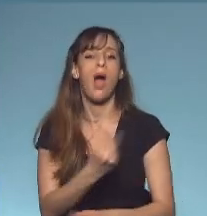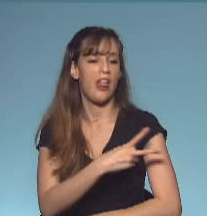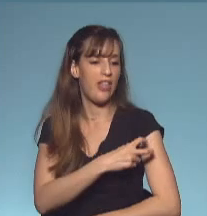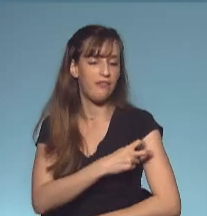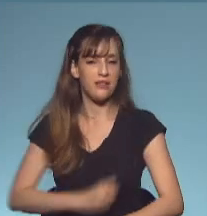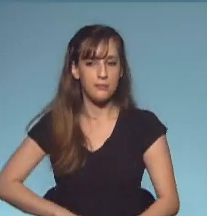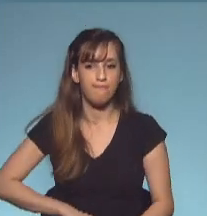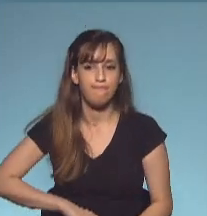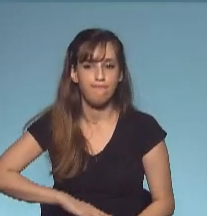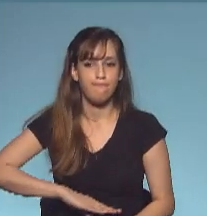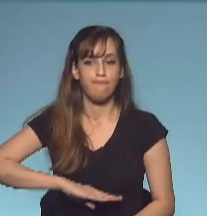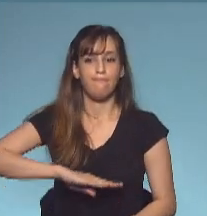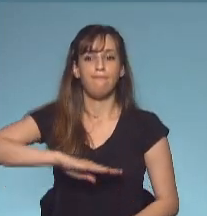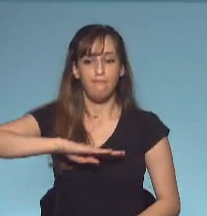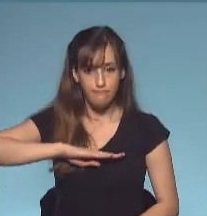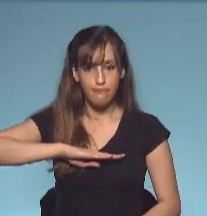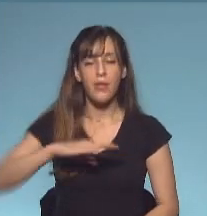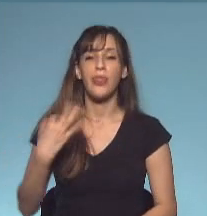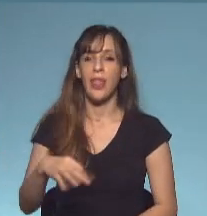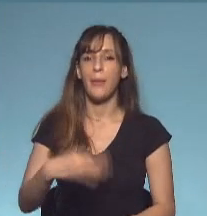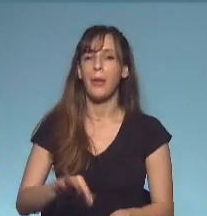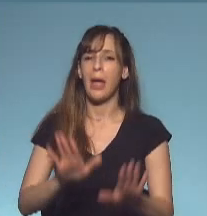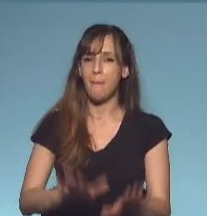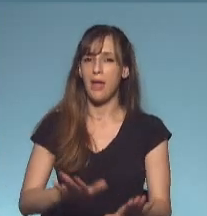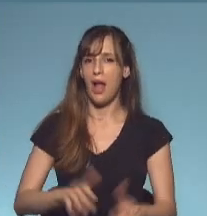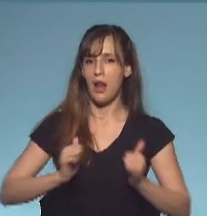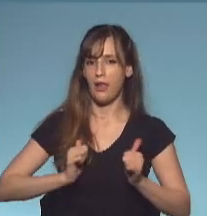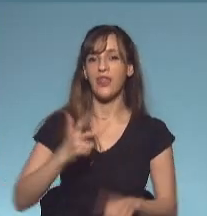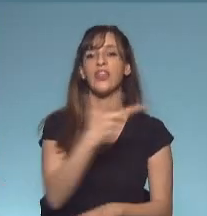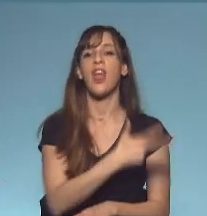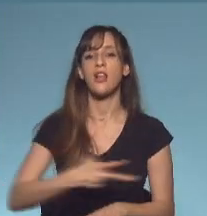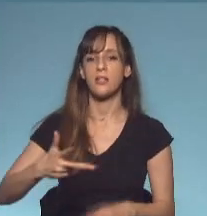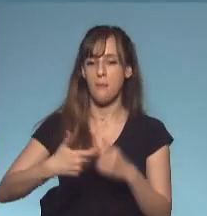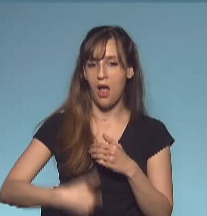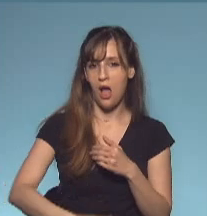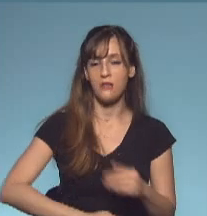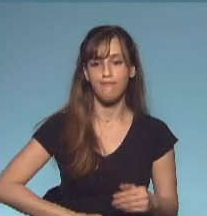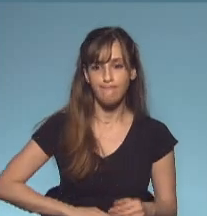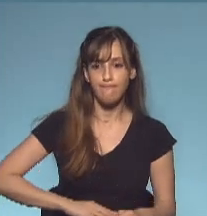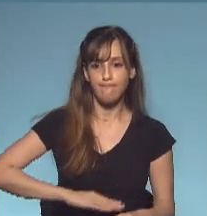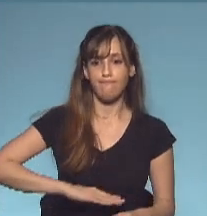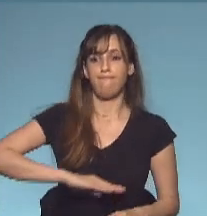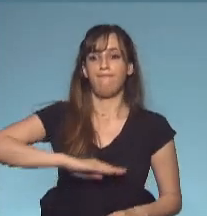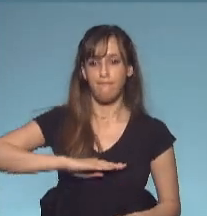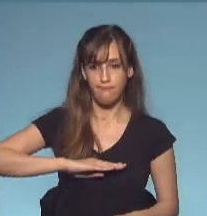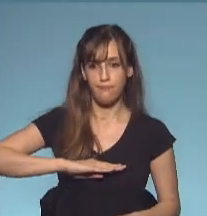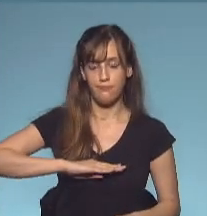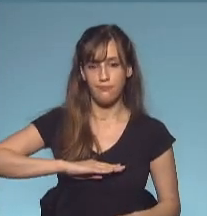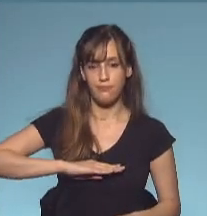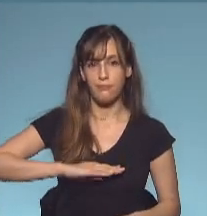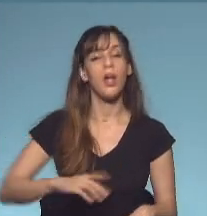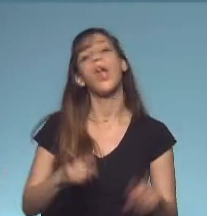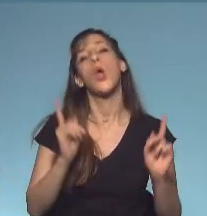para defenderse, hay que dejar pasar 3 semanas. Y así todo, como se ha demostrado,